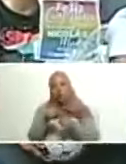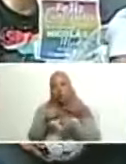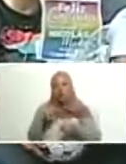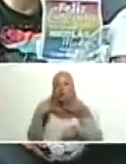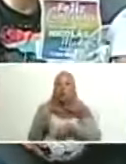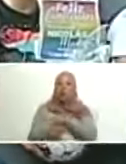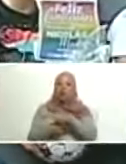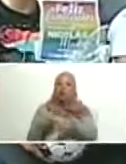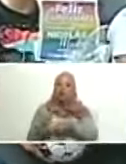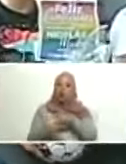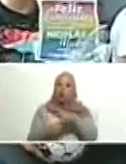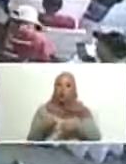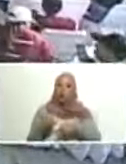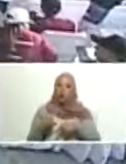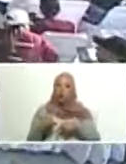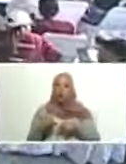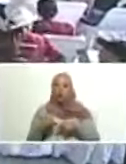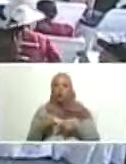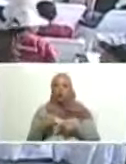revolución irreversible.